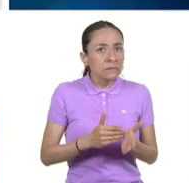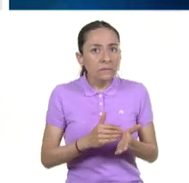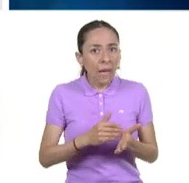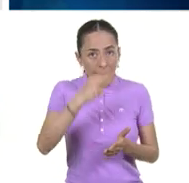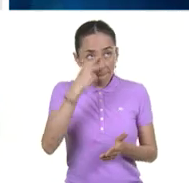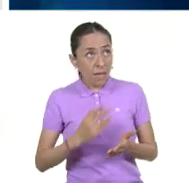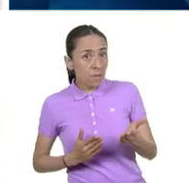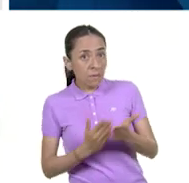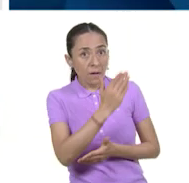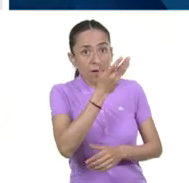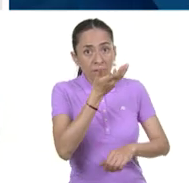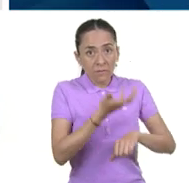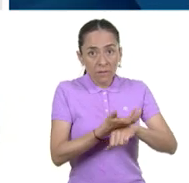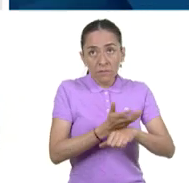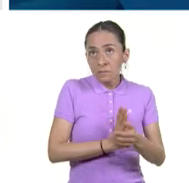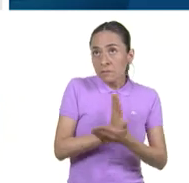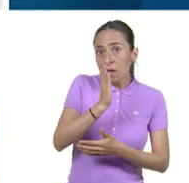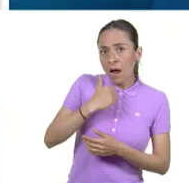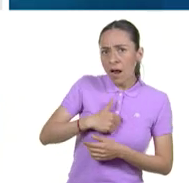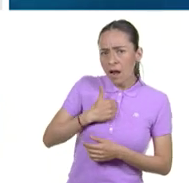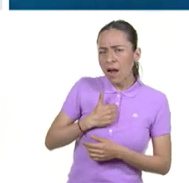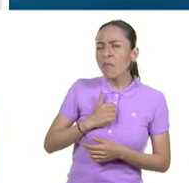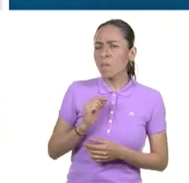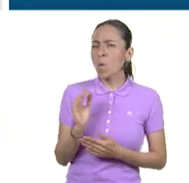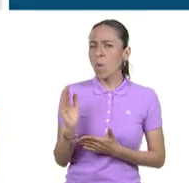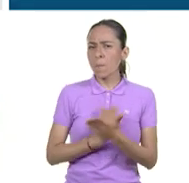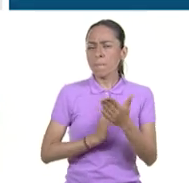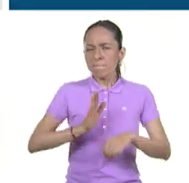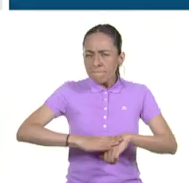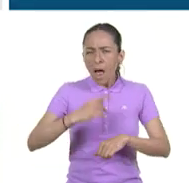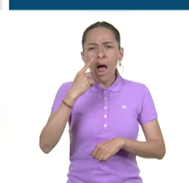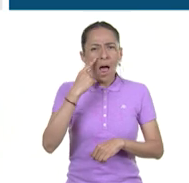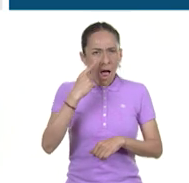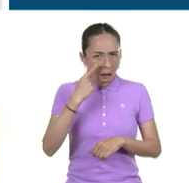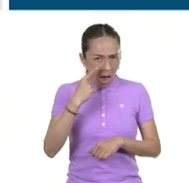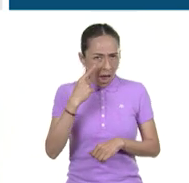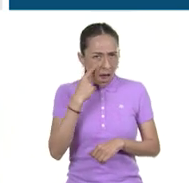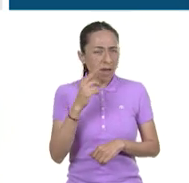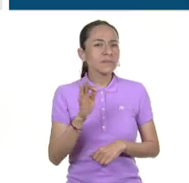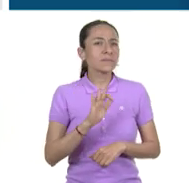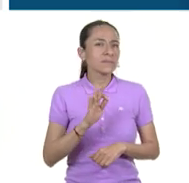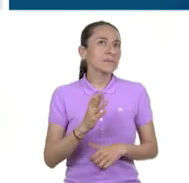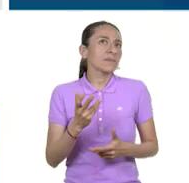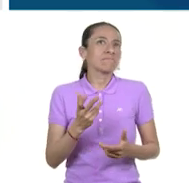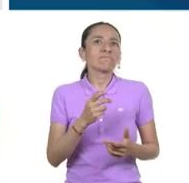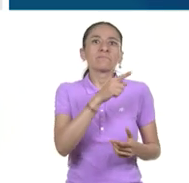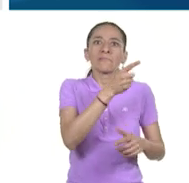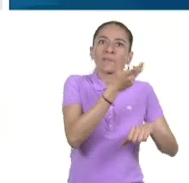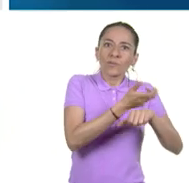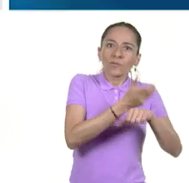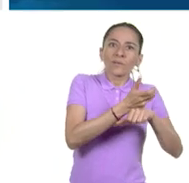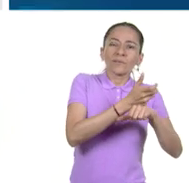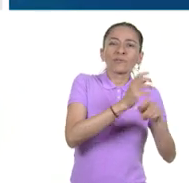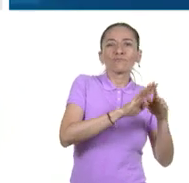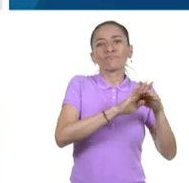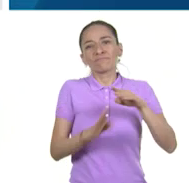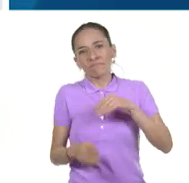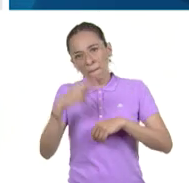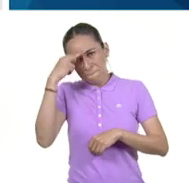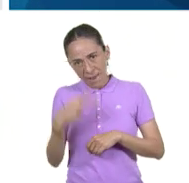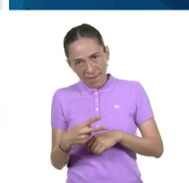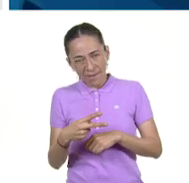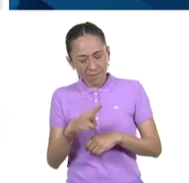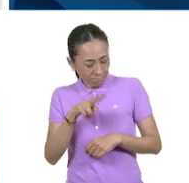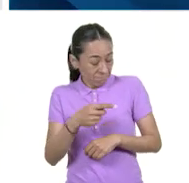Estados Unidos y Canadá, y de hecho hay más gente probablemente neto migrando de Estados Unidos a México que viceversa, por primera vez en